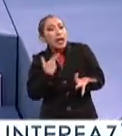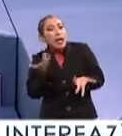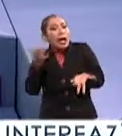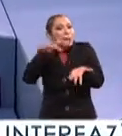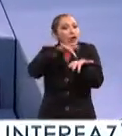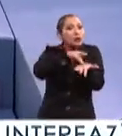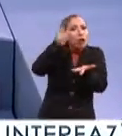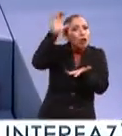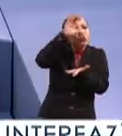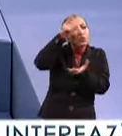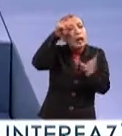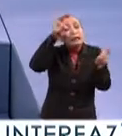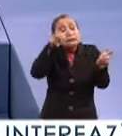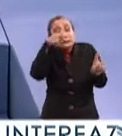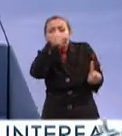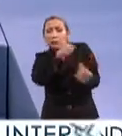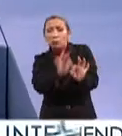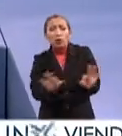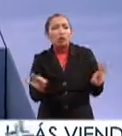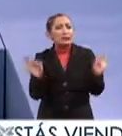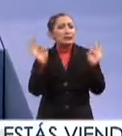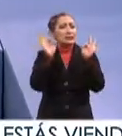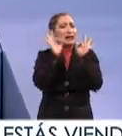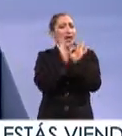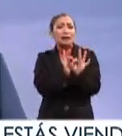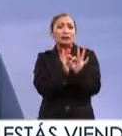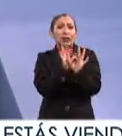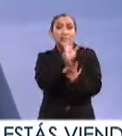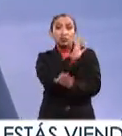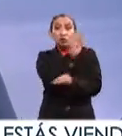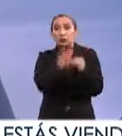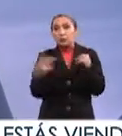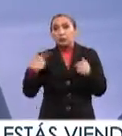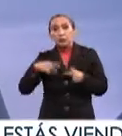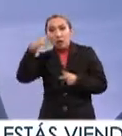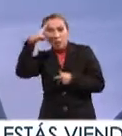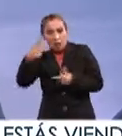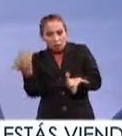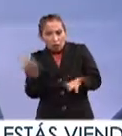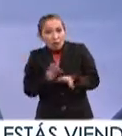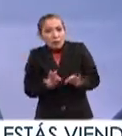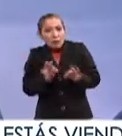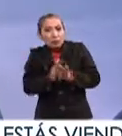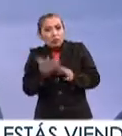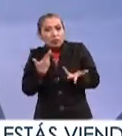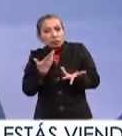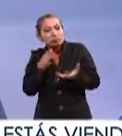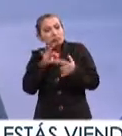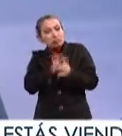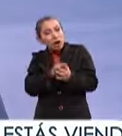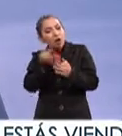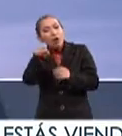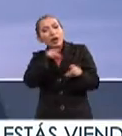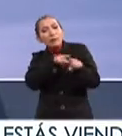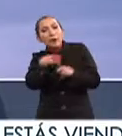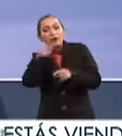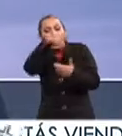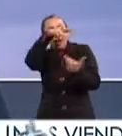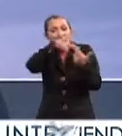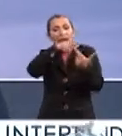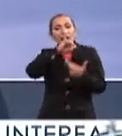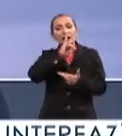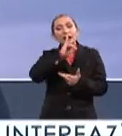gestionar este aspecto tan importante de pues todos los mexicanos y también que compartimos con los hermanos de la